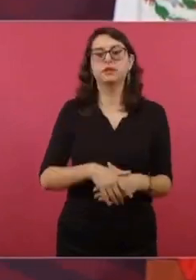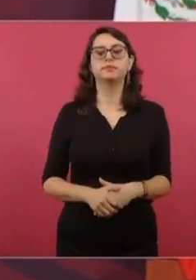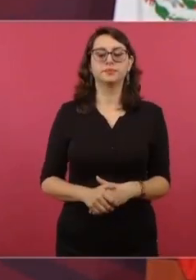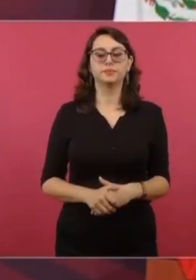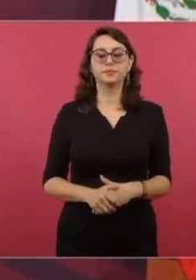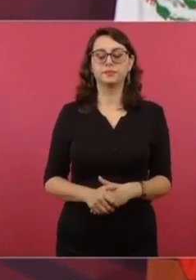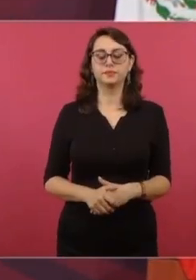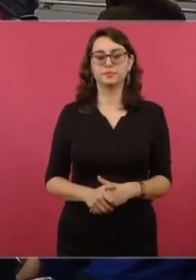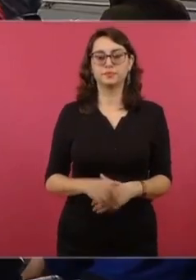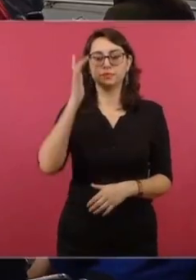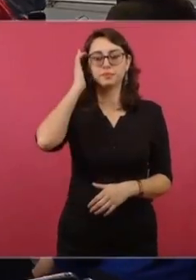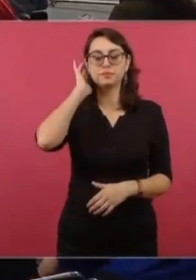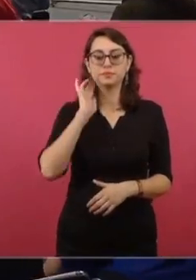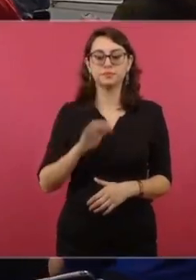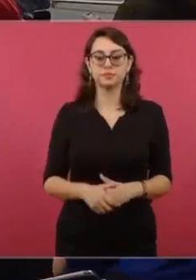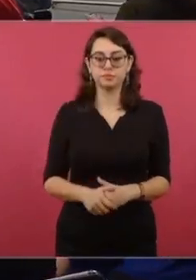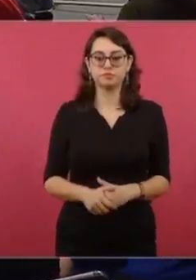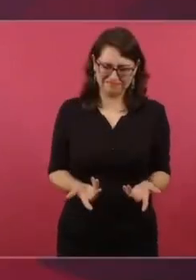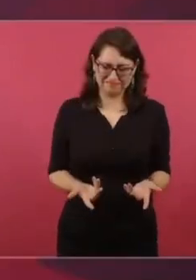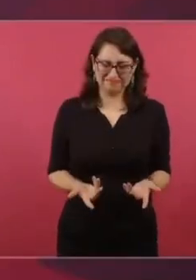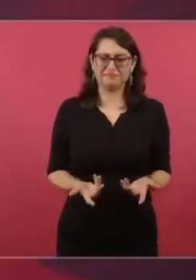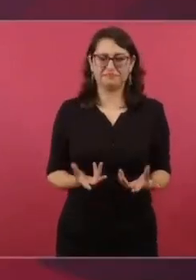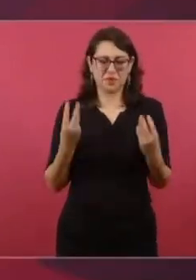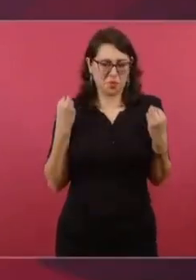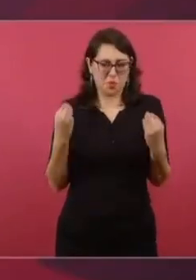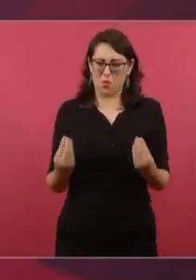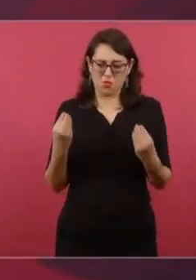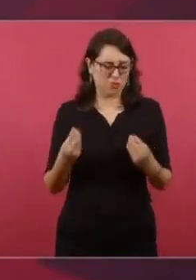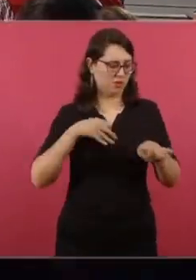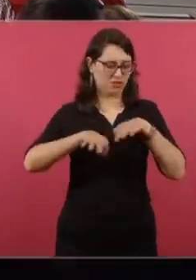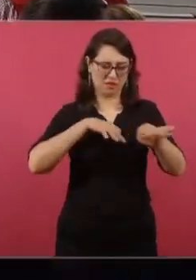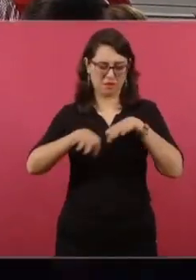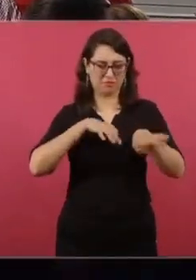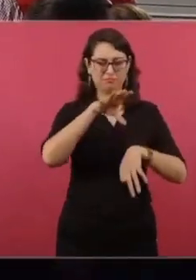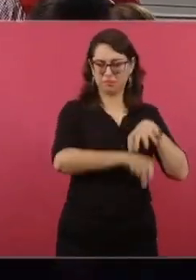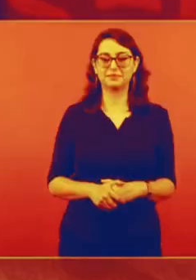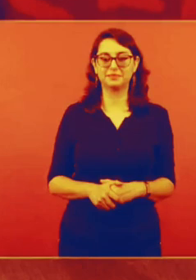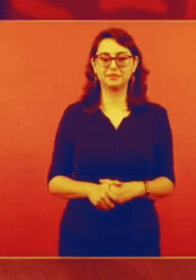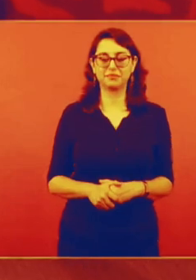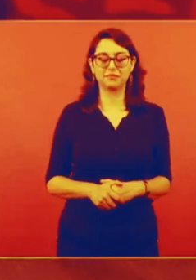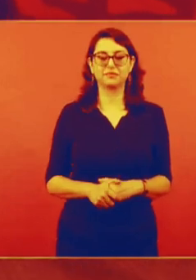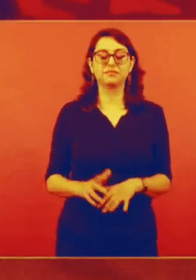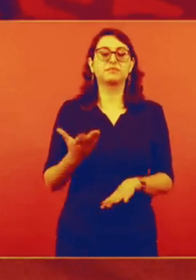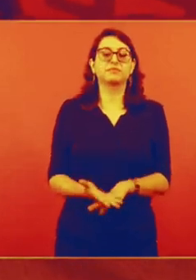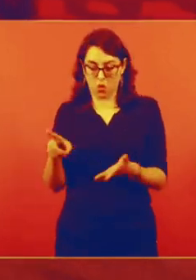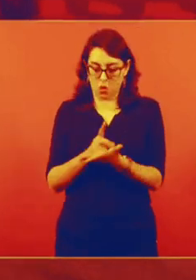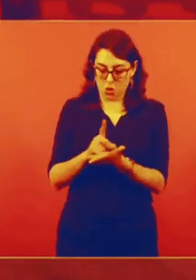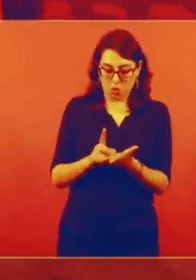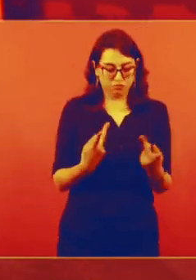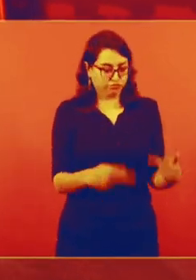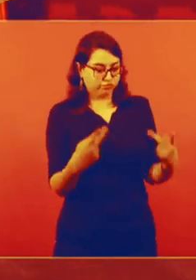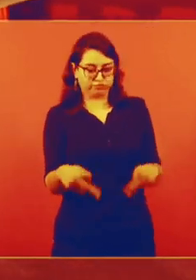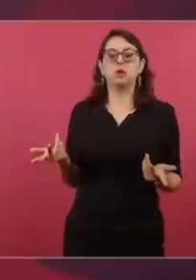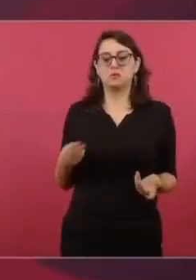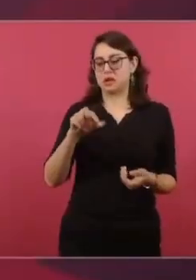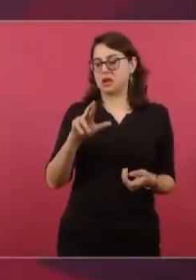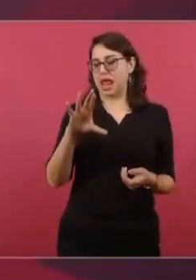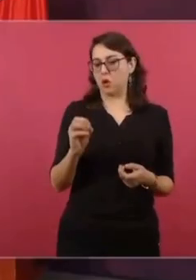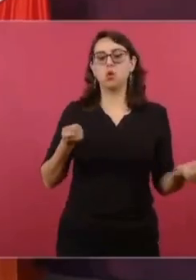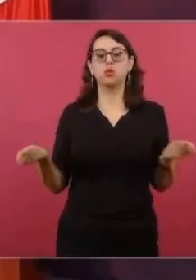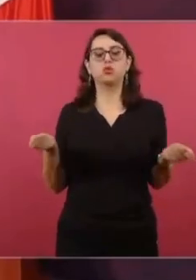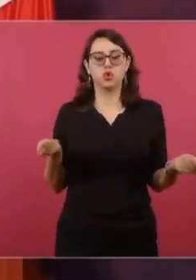fentanilo, mucho más que lo que se hacía antes. Apúntele muchísimo más. Bien. Es que antes los narcotraficantes pues tenían el poder.